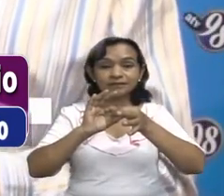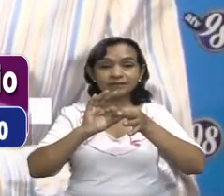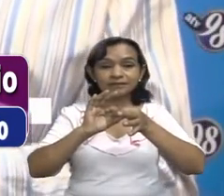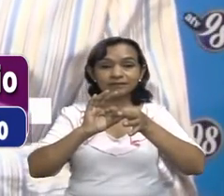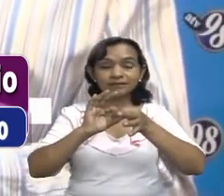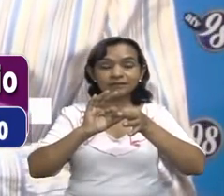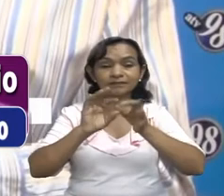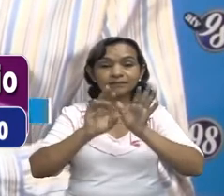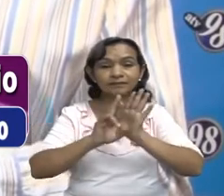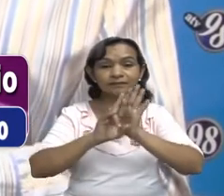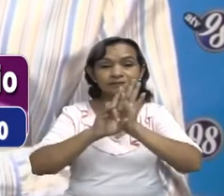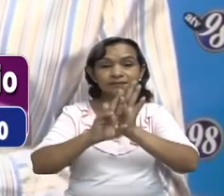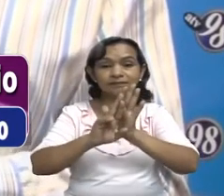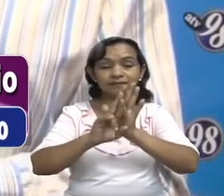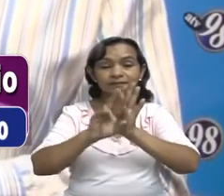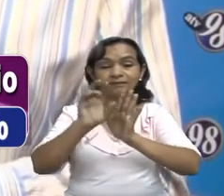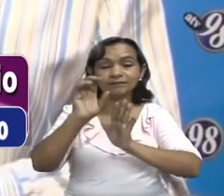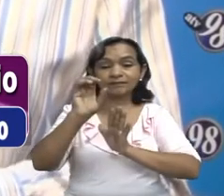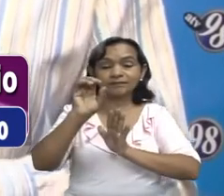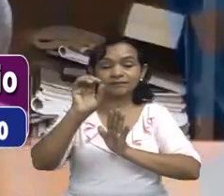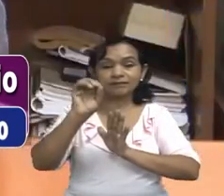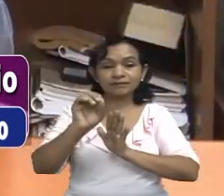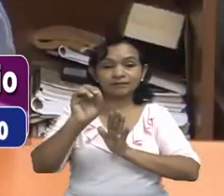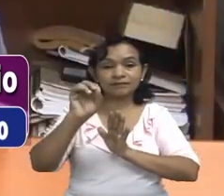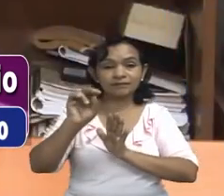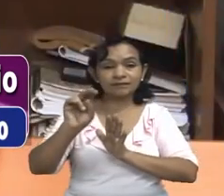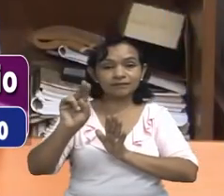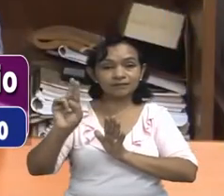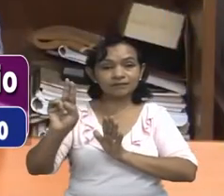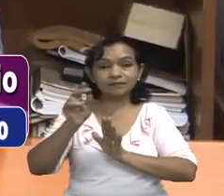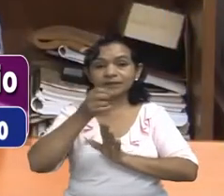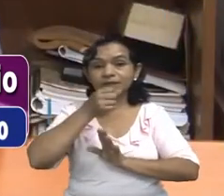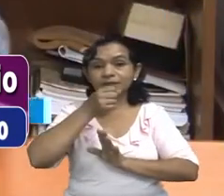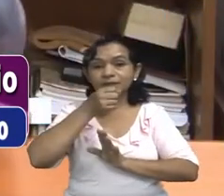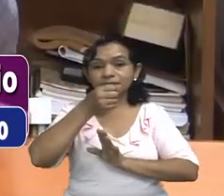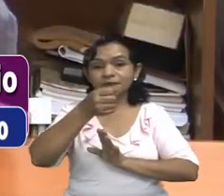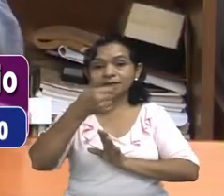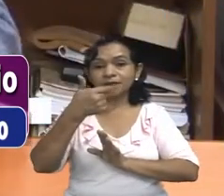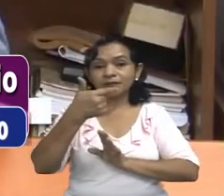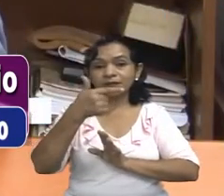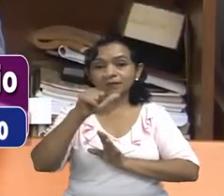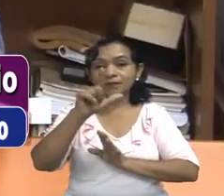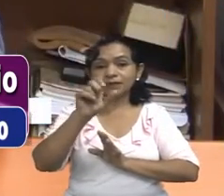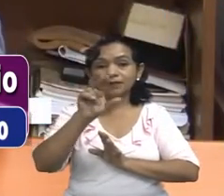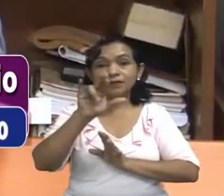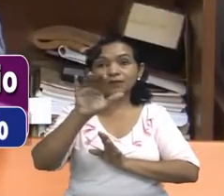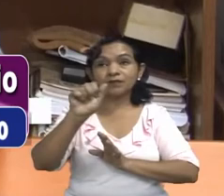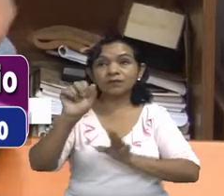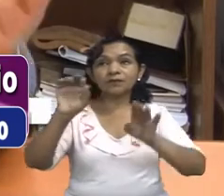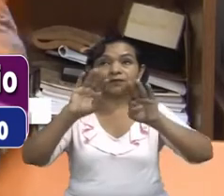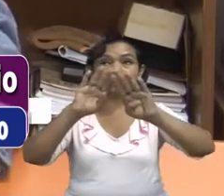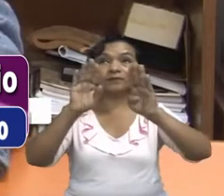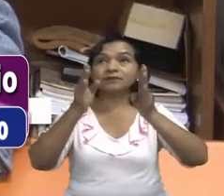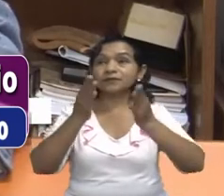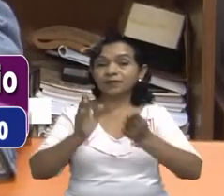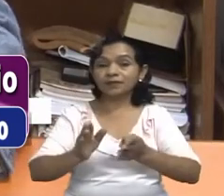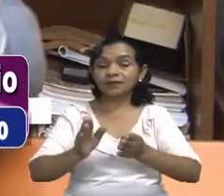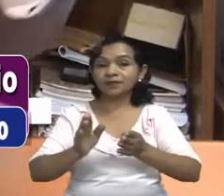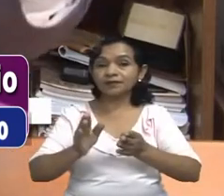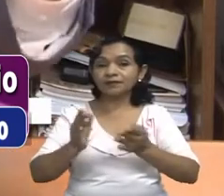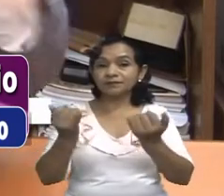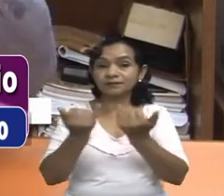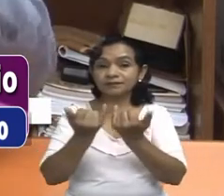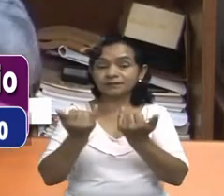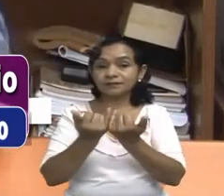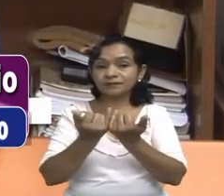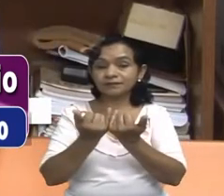de la representante de las Naciones Unidas aquí, la periodista Gloria Espinosa, que también